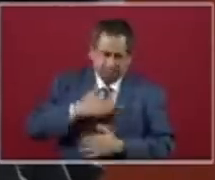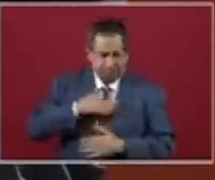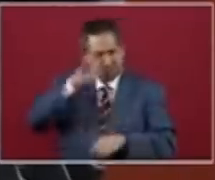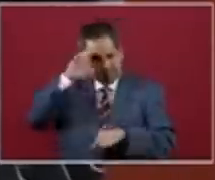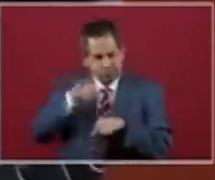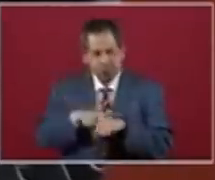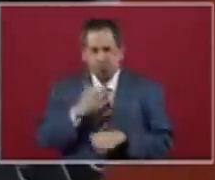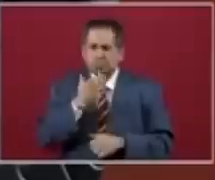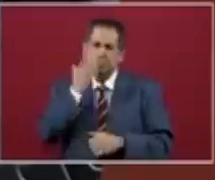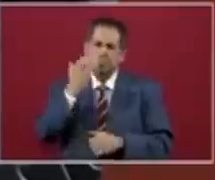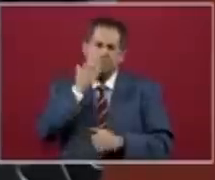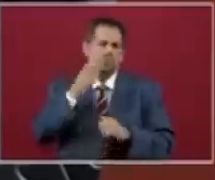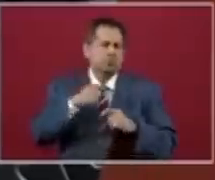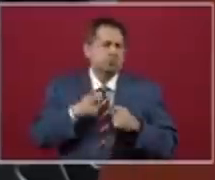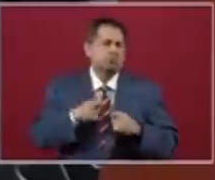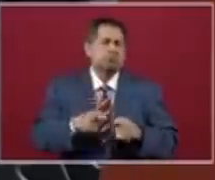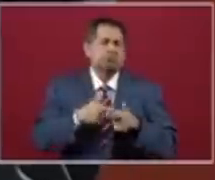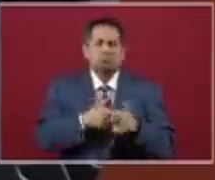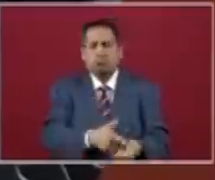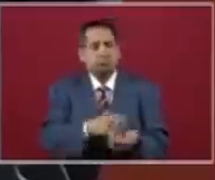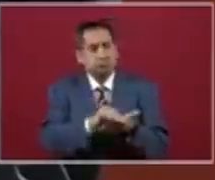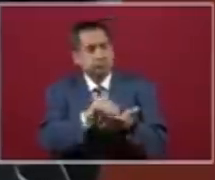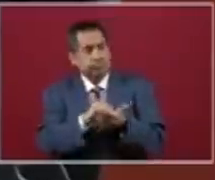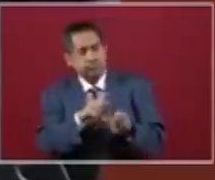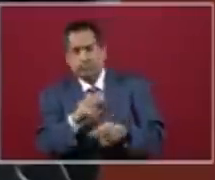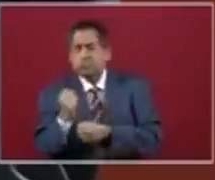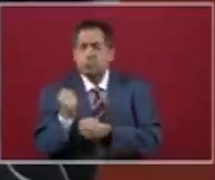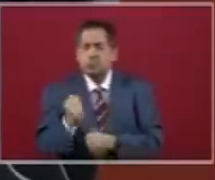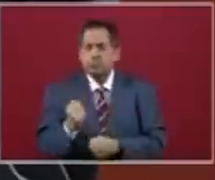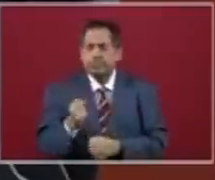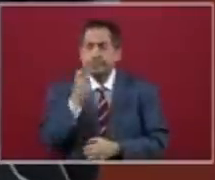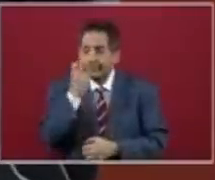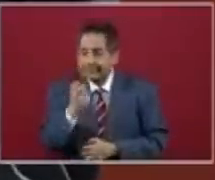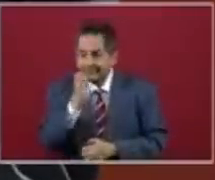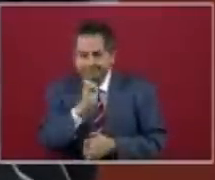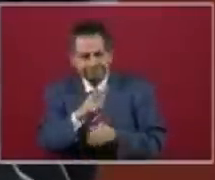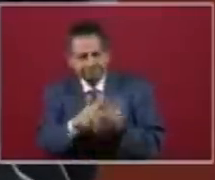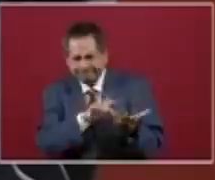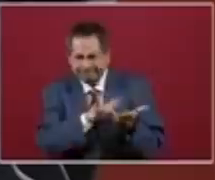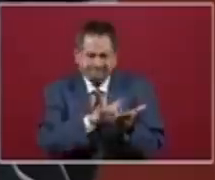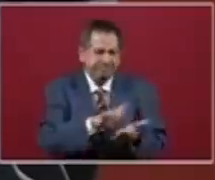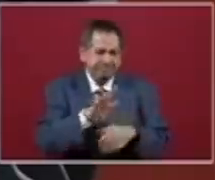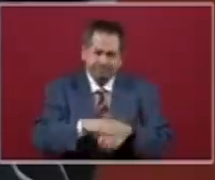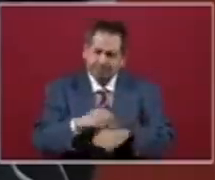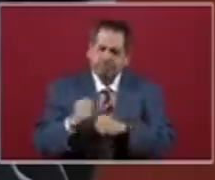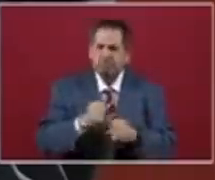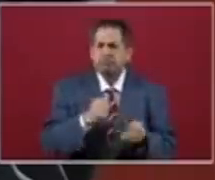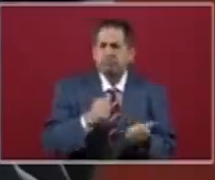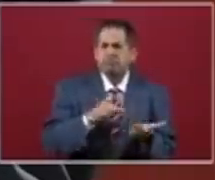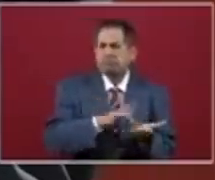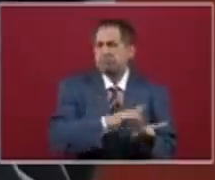con sus culturas. Eso lo vamos a fortalecer mucho,